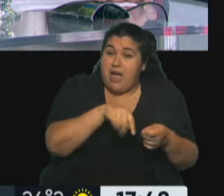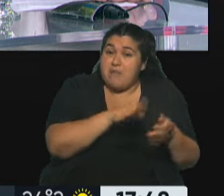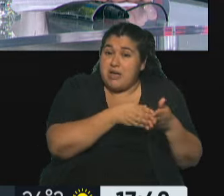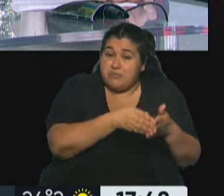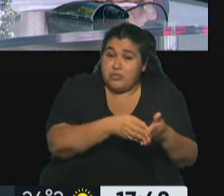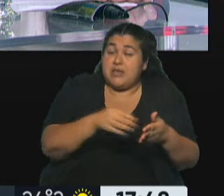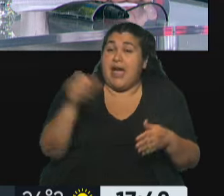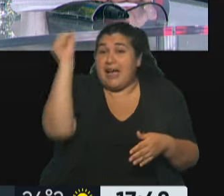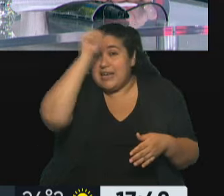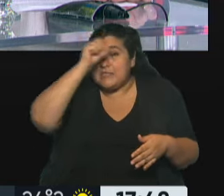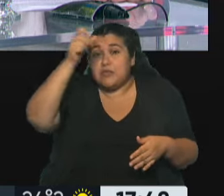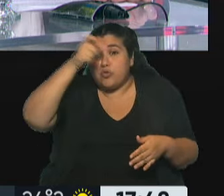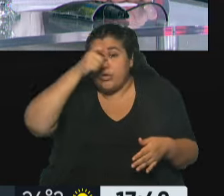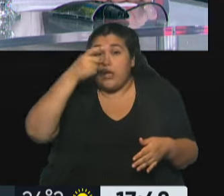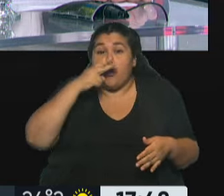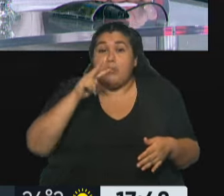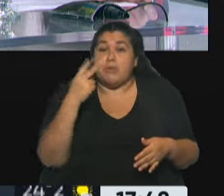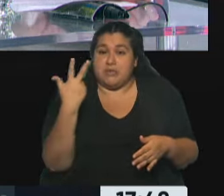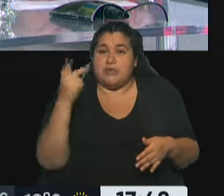Grecia y Turquía en 2023 proviene de Ecuador de Ecuador